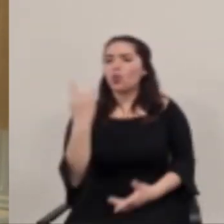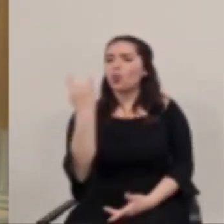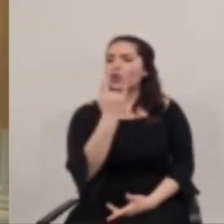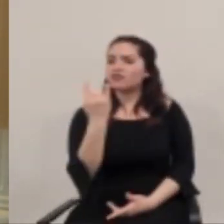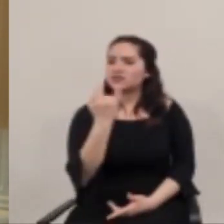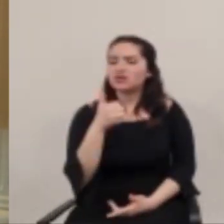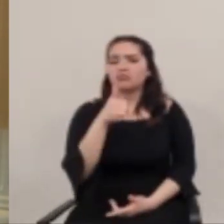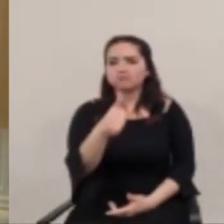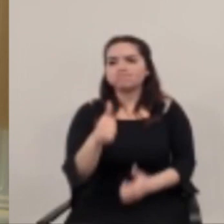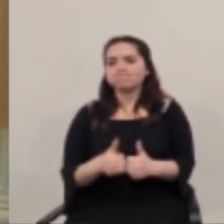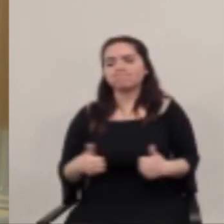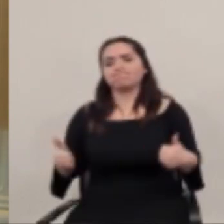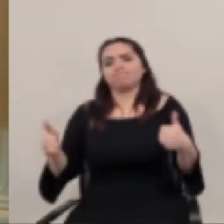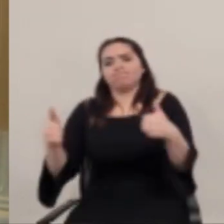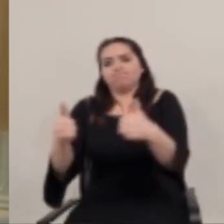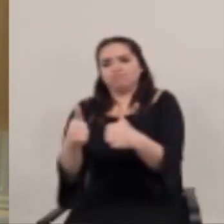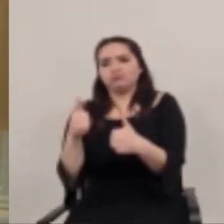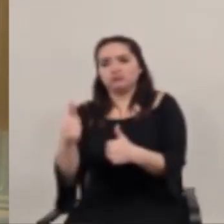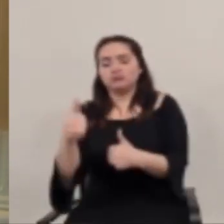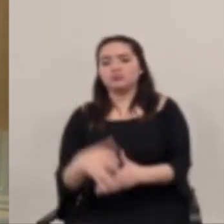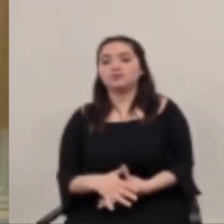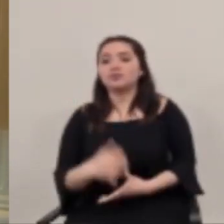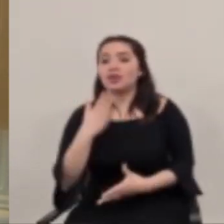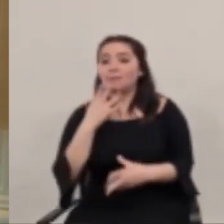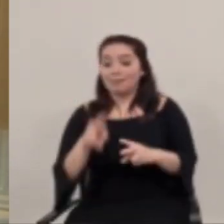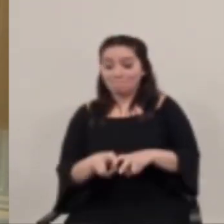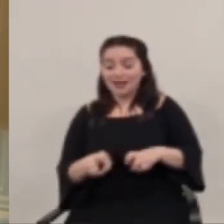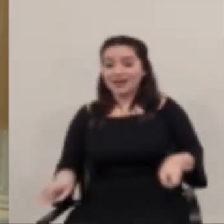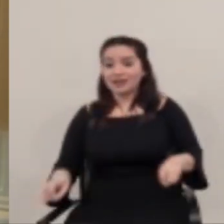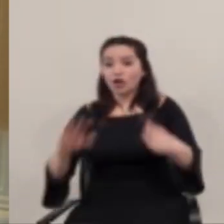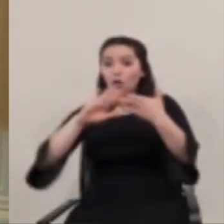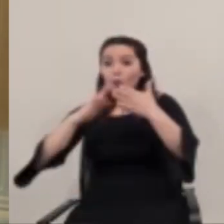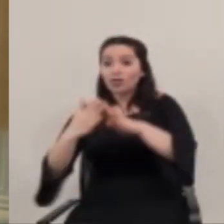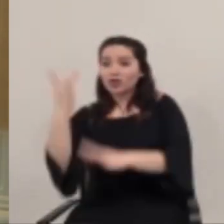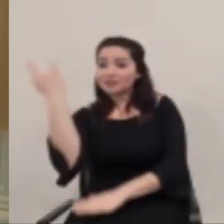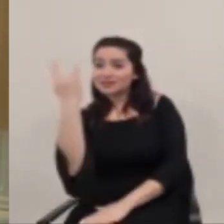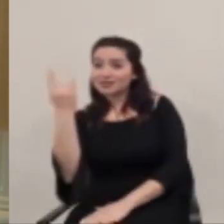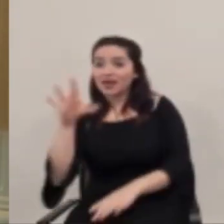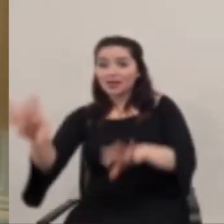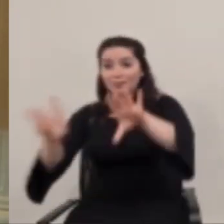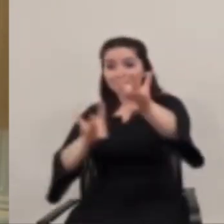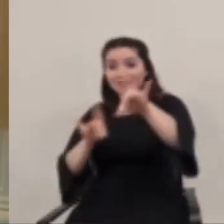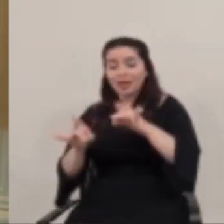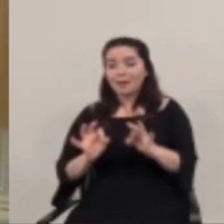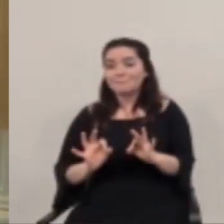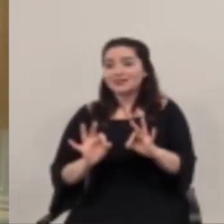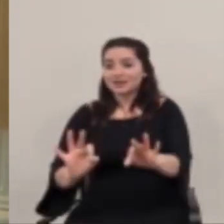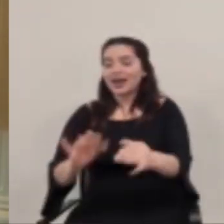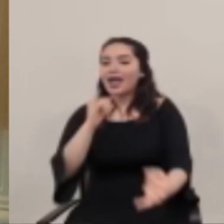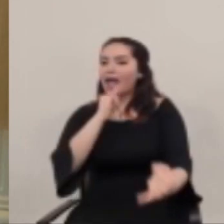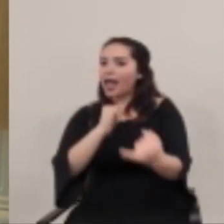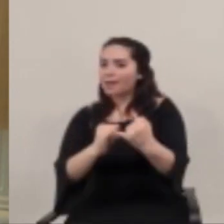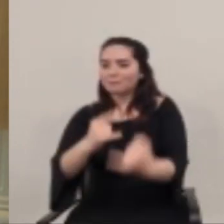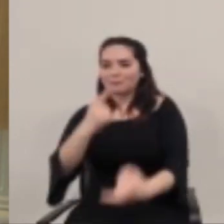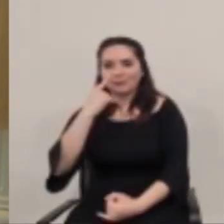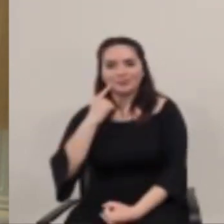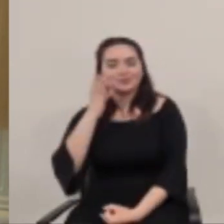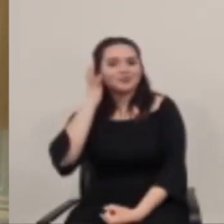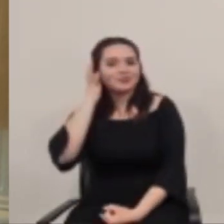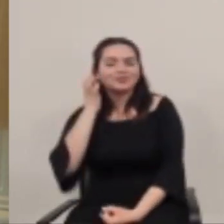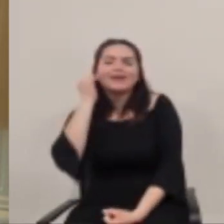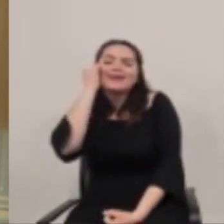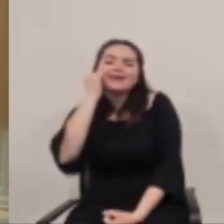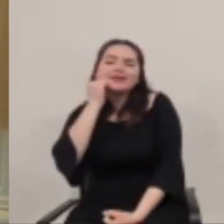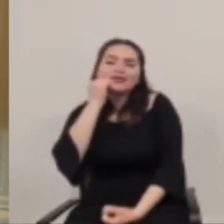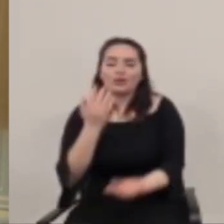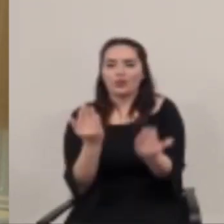y estimados panelistas, comunidad universitaria, invitados especiales, amigas, amigos, queridos